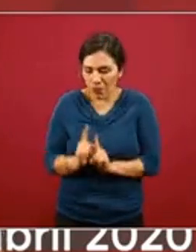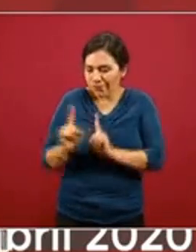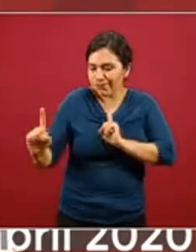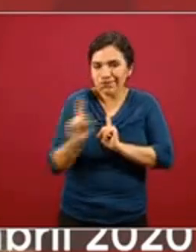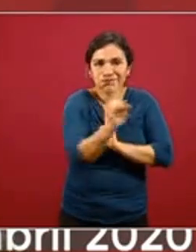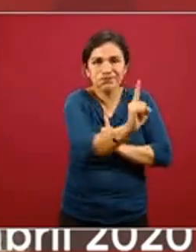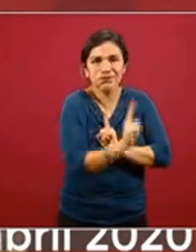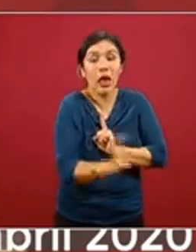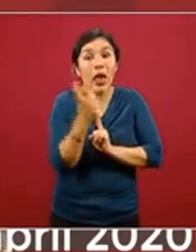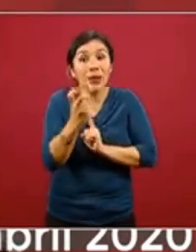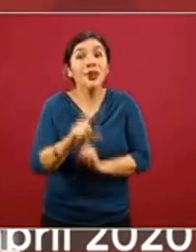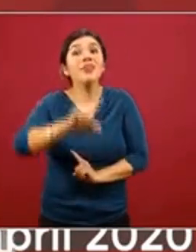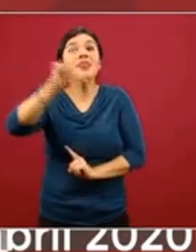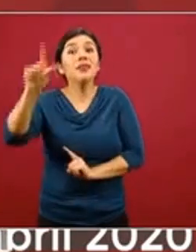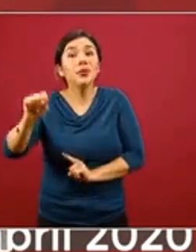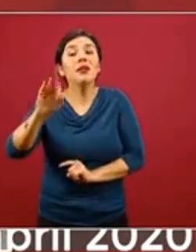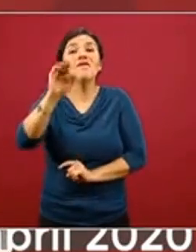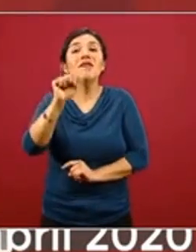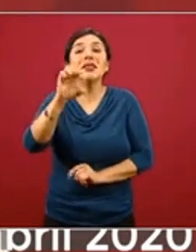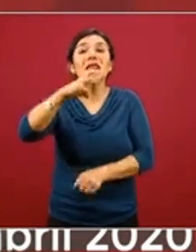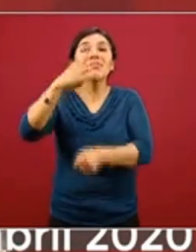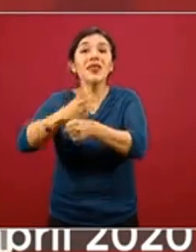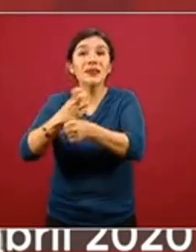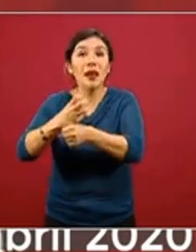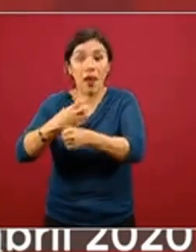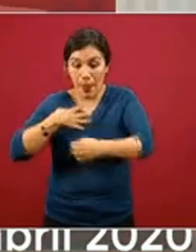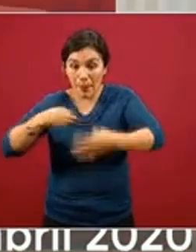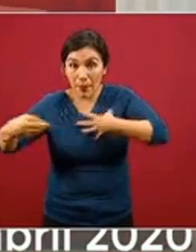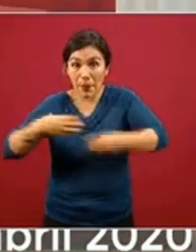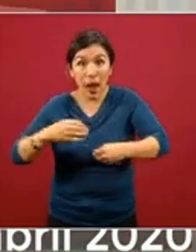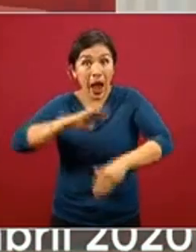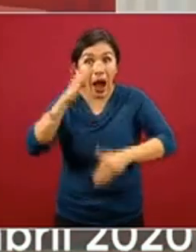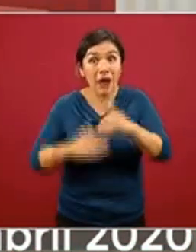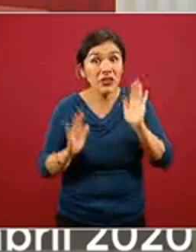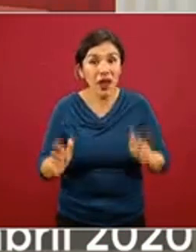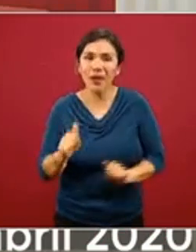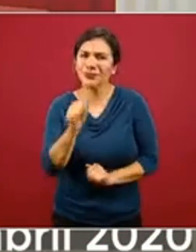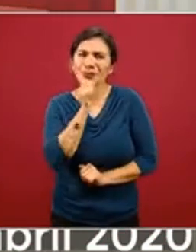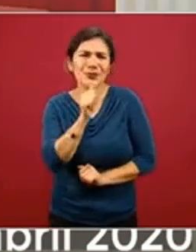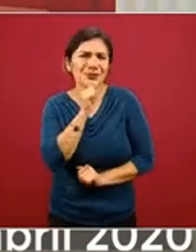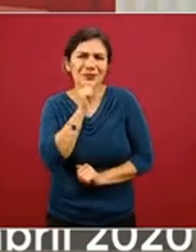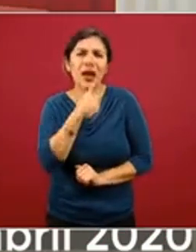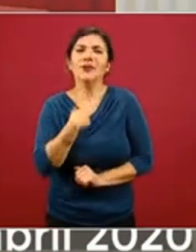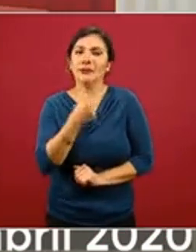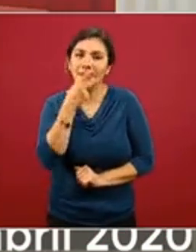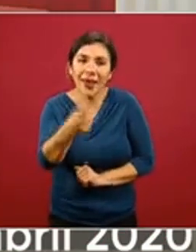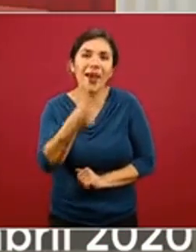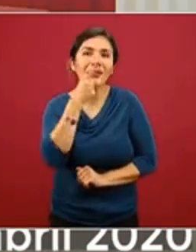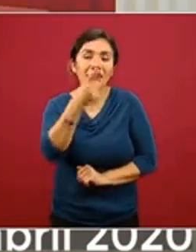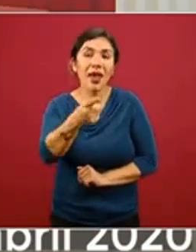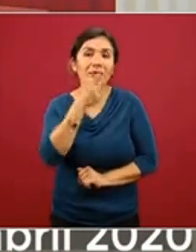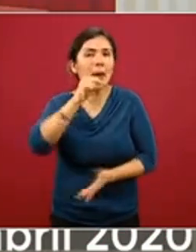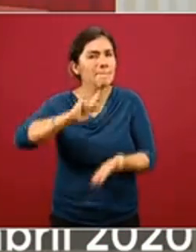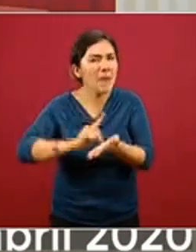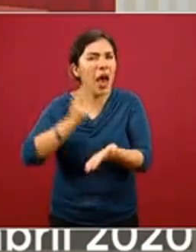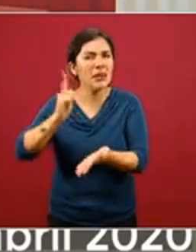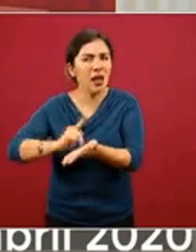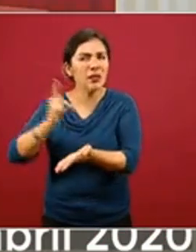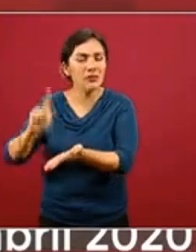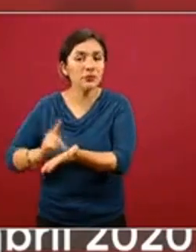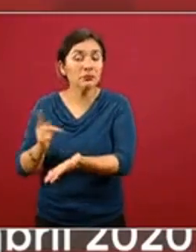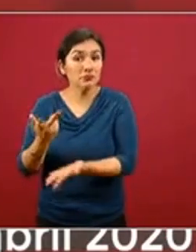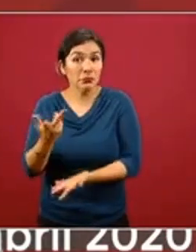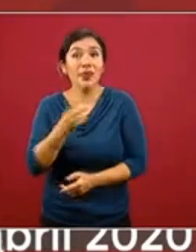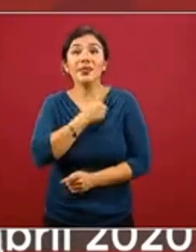físicamente, porque después va a venir la fase 3. La epidemia no se ha acabado y, como hemos dicho también en repetidas